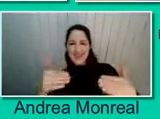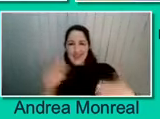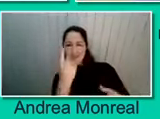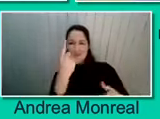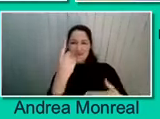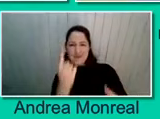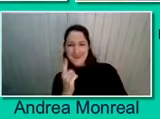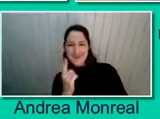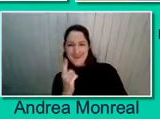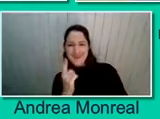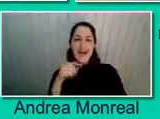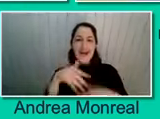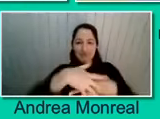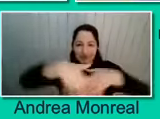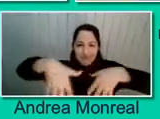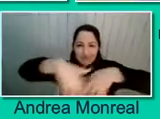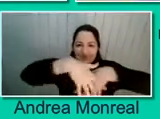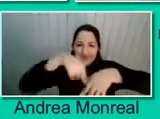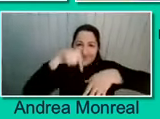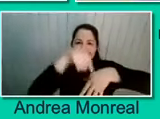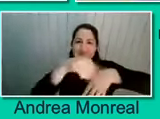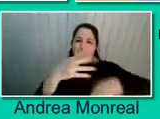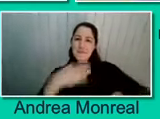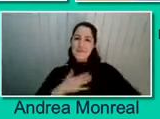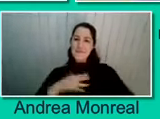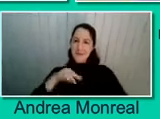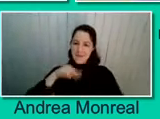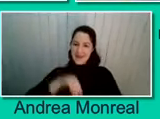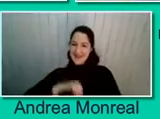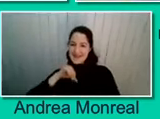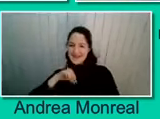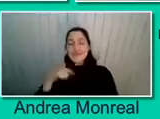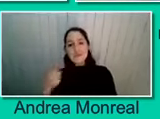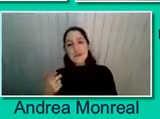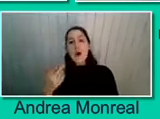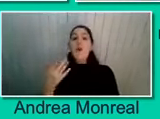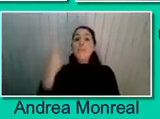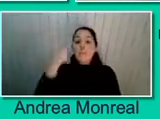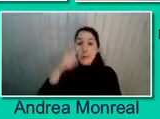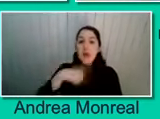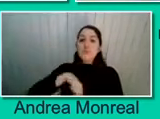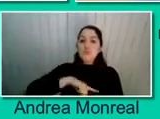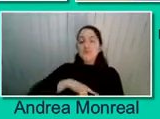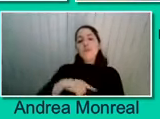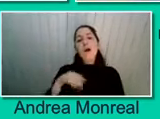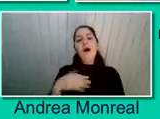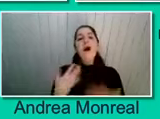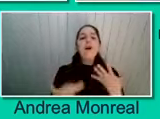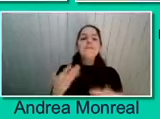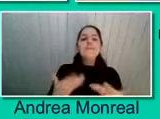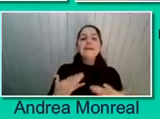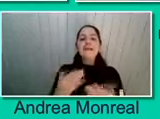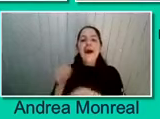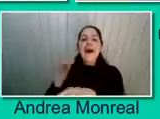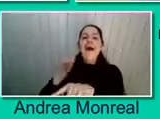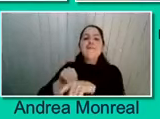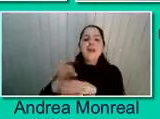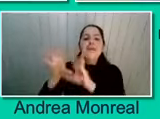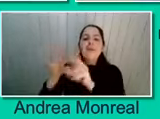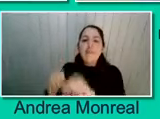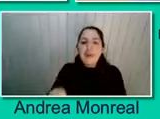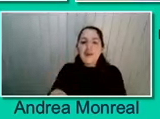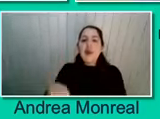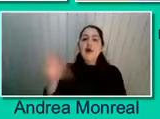sábado y domingo, o a veces avisar que no llegamos en la noche, pero ellos entienden que es parte de una labor por